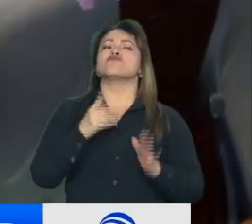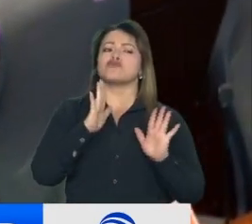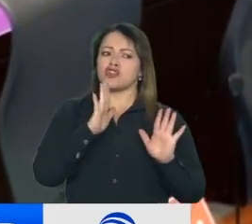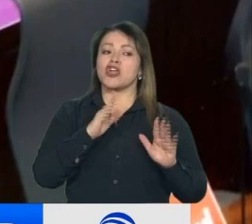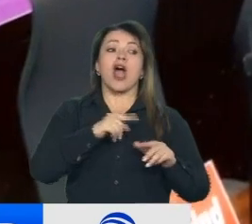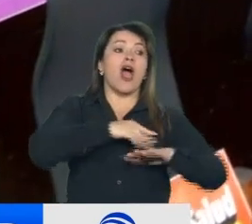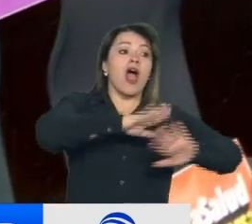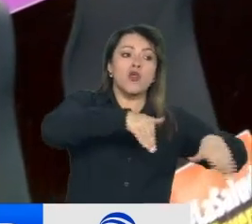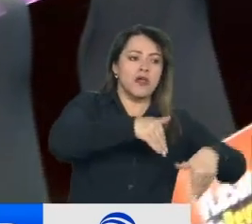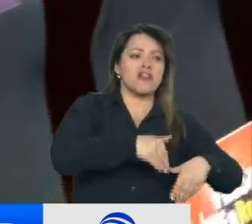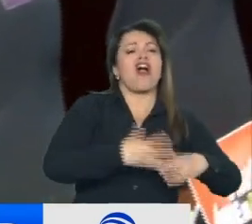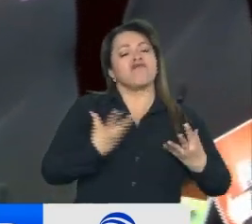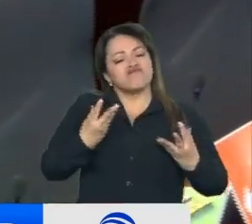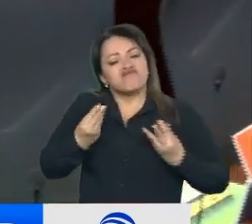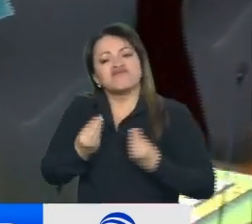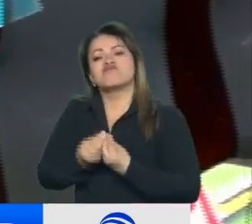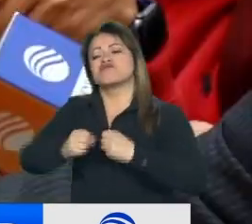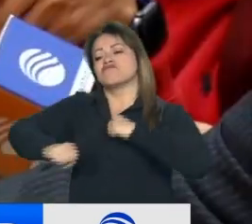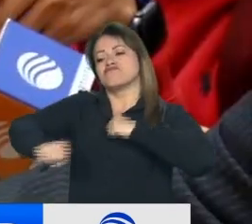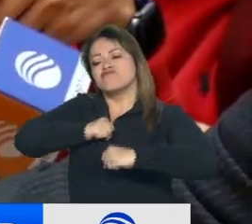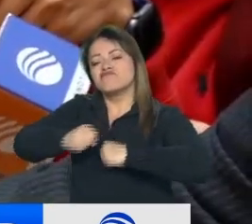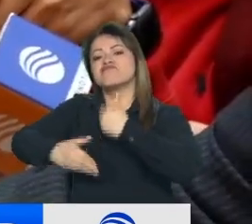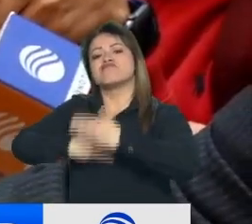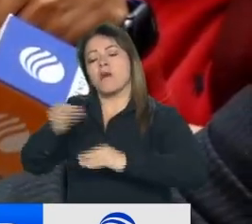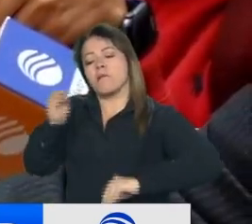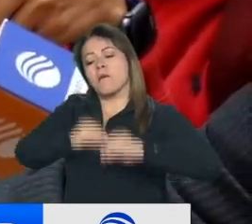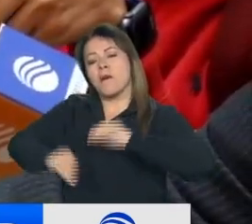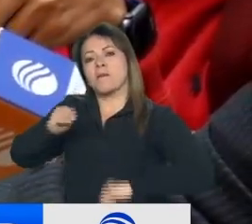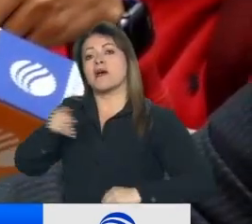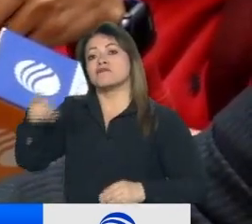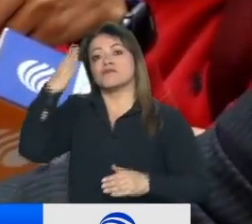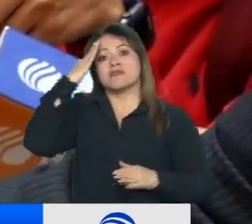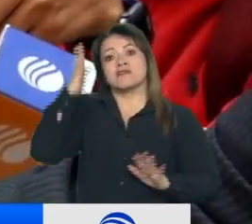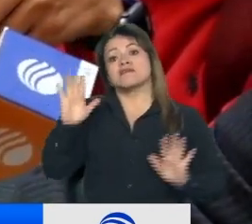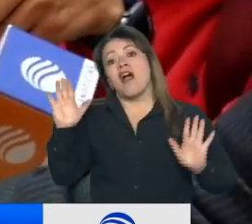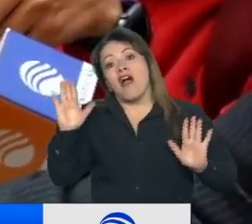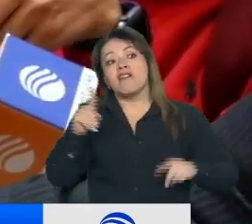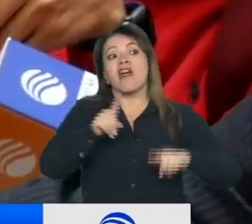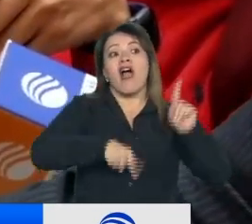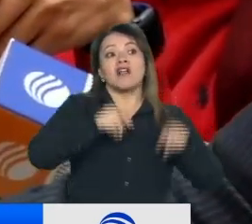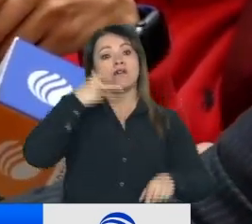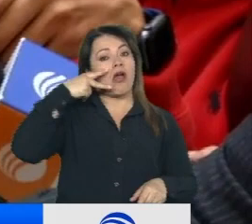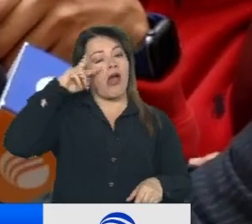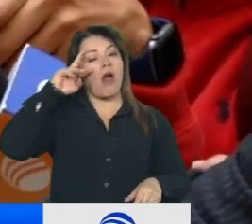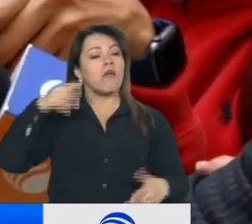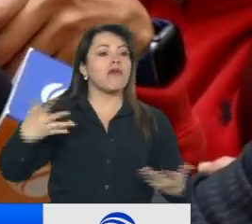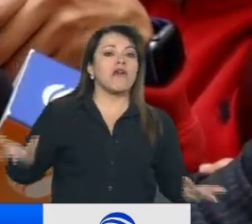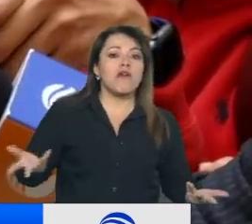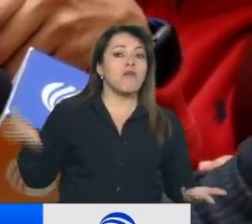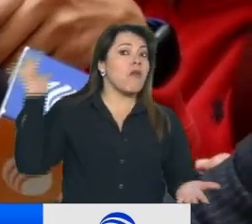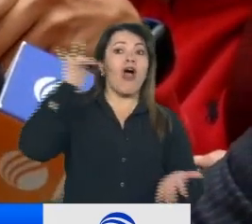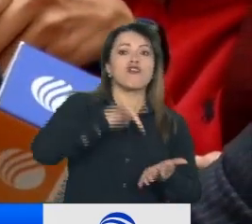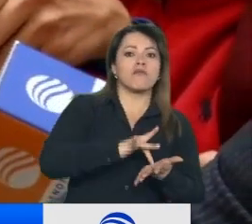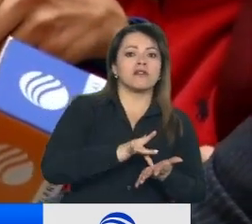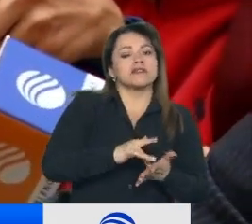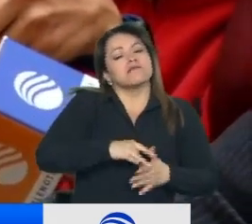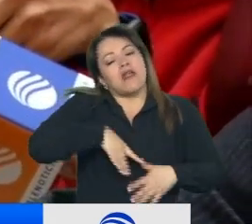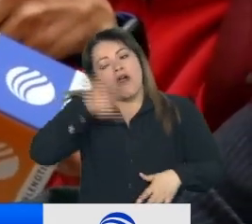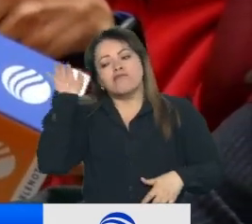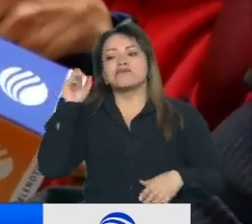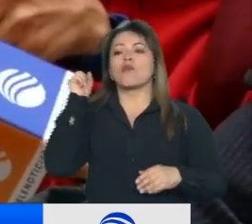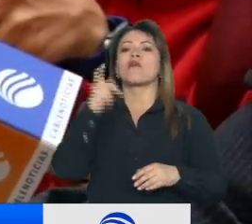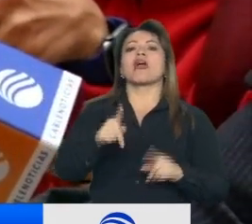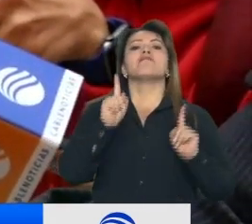pese a la ausencia de la oposición. Nos quisieron hacer una jugadita, ustedes saben que les gusta mucho las jugaditas, es salirse del Congreso de la República para que no